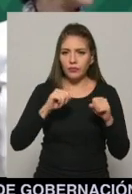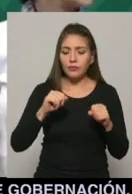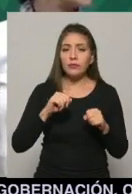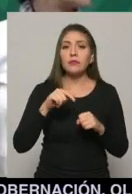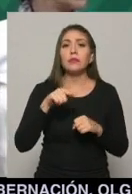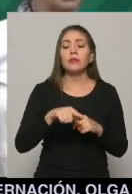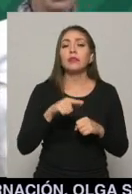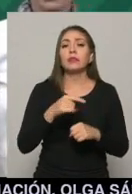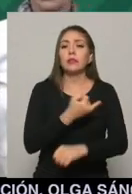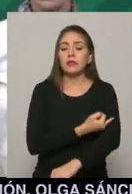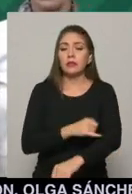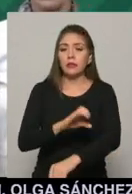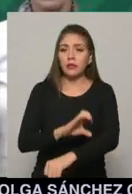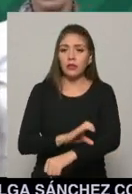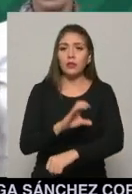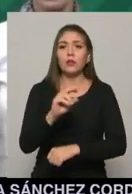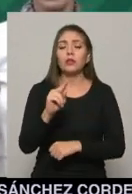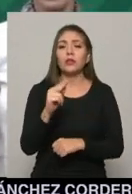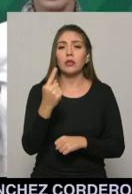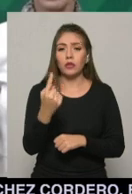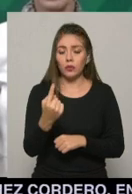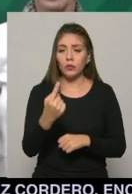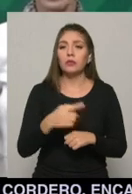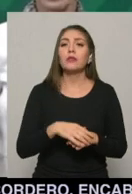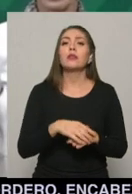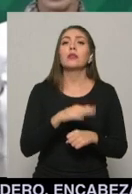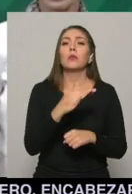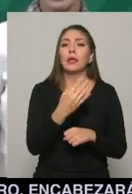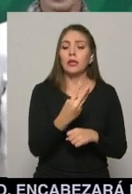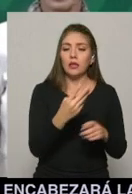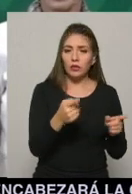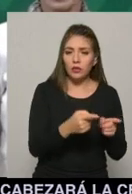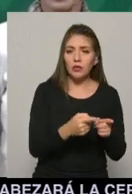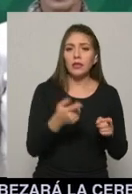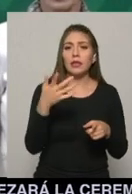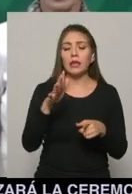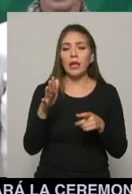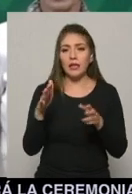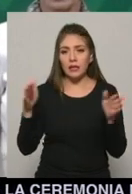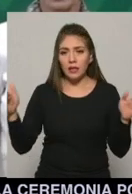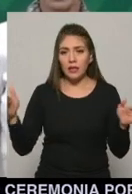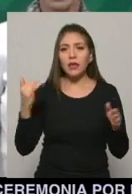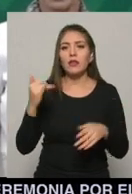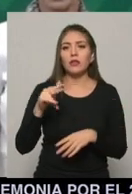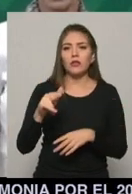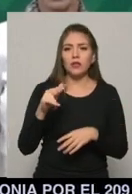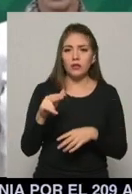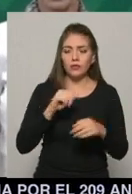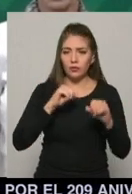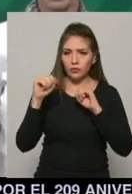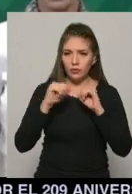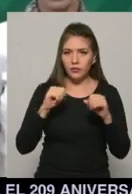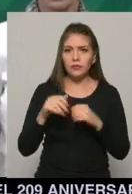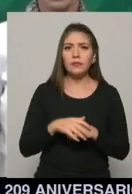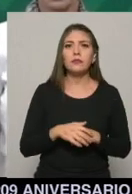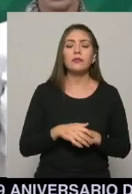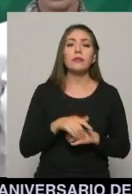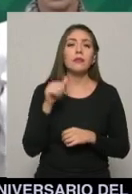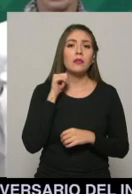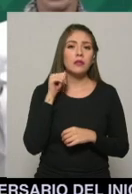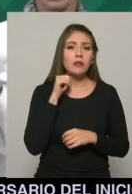Iztacalco, 81 armas, 53 cortas, 10 largas y 18 granadas. En